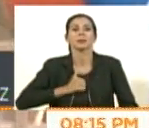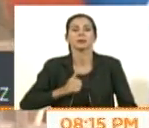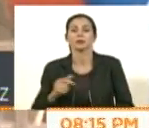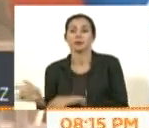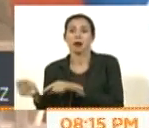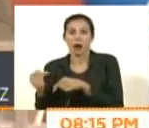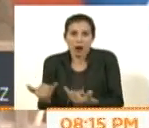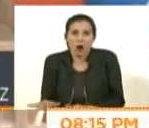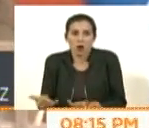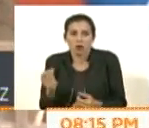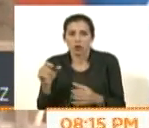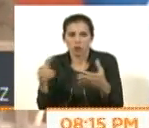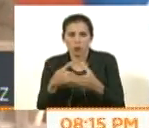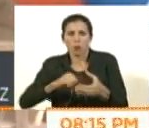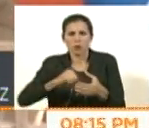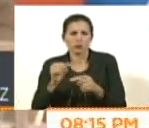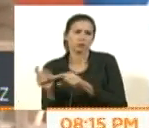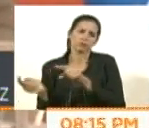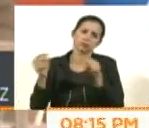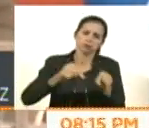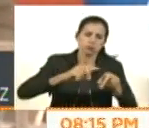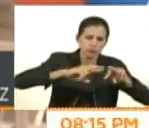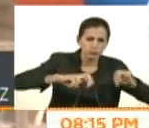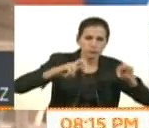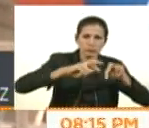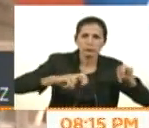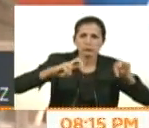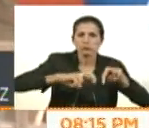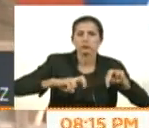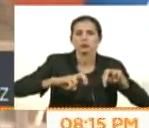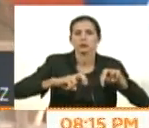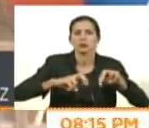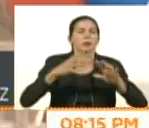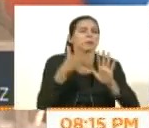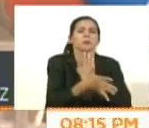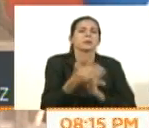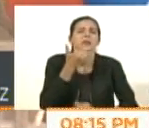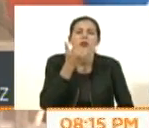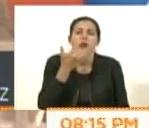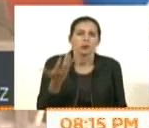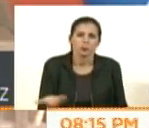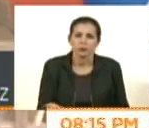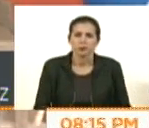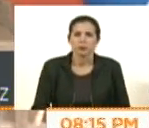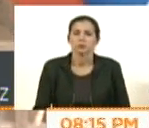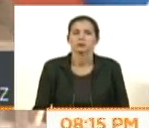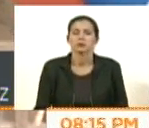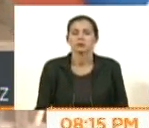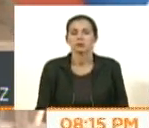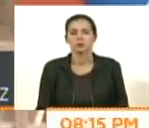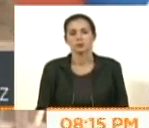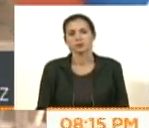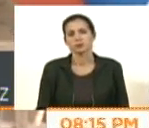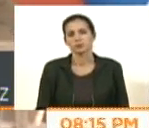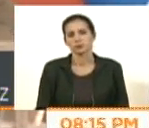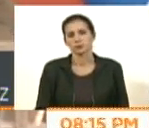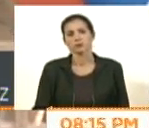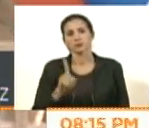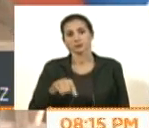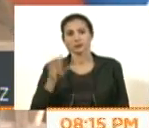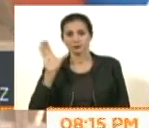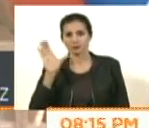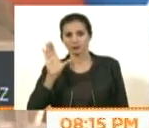del suceso. Se están haciendo todas las investigaciones de campo y ahora mismo acaba de salir una comisión de